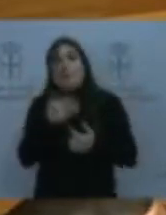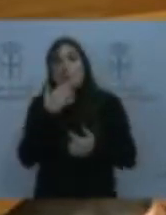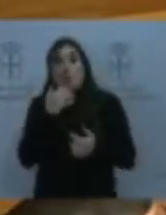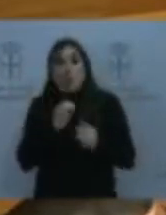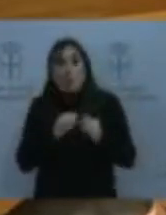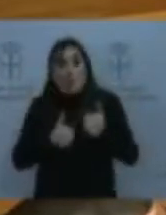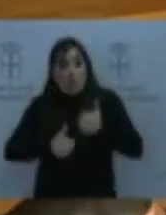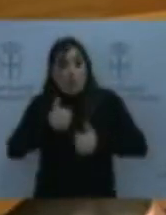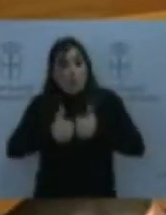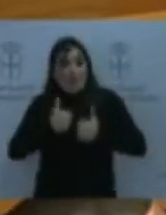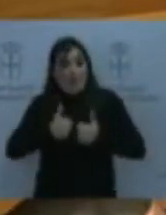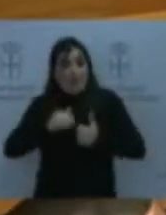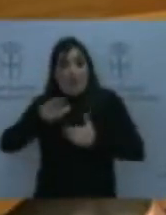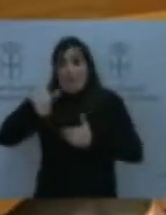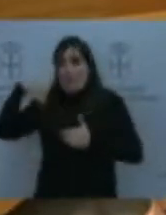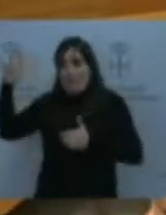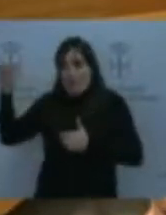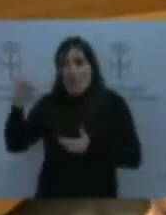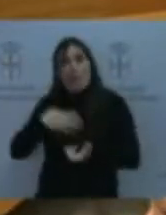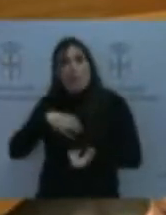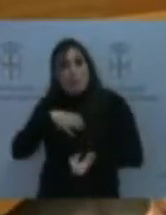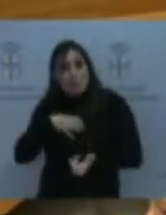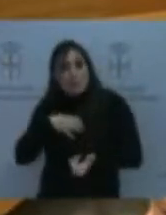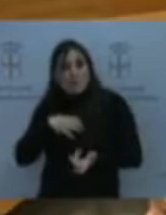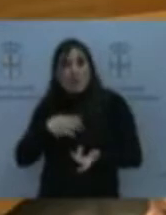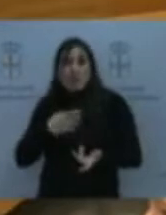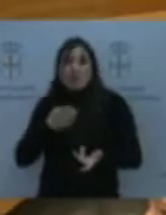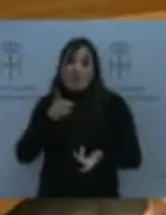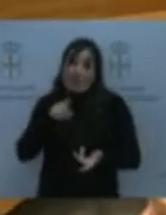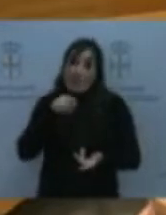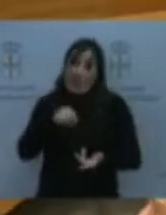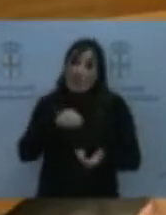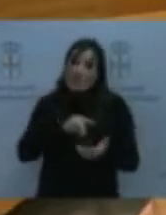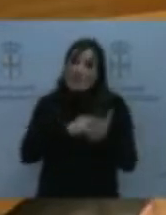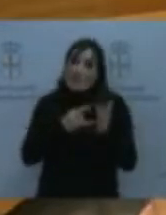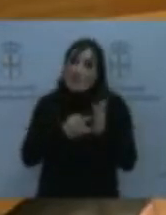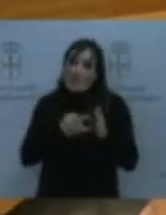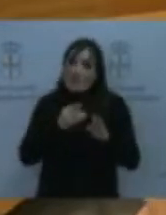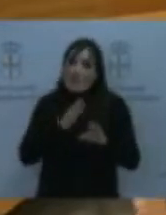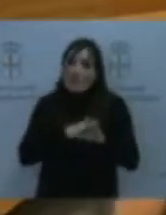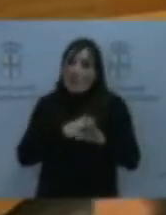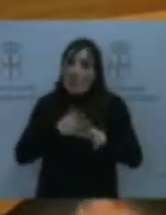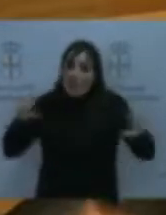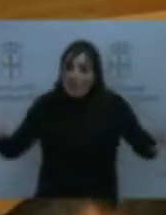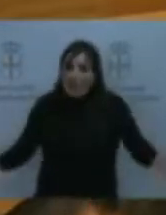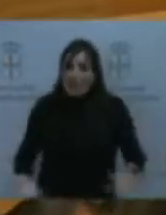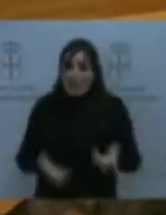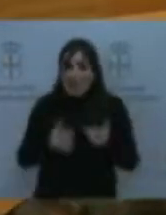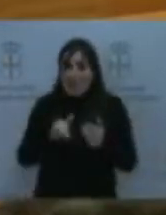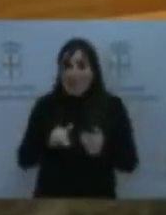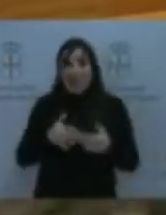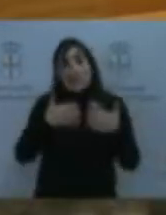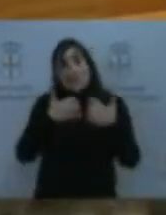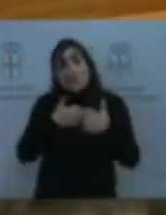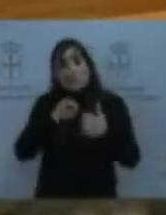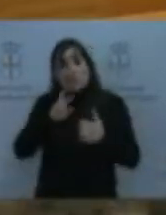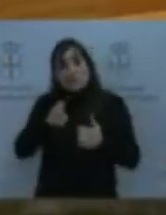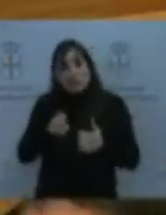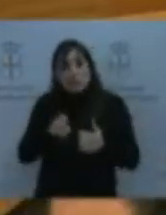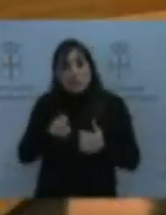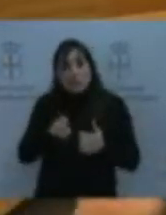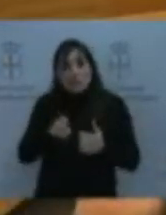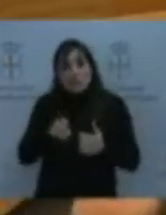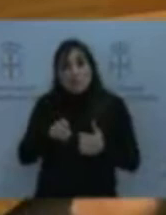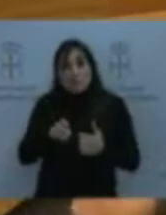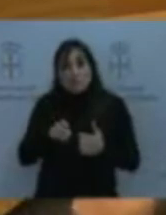caso hay un sistema para proveerlo. Hay algunas que necesitan, en el momento que se ponen en